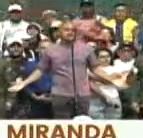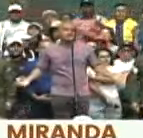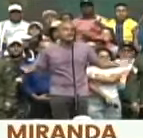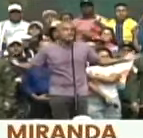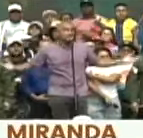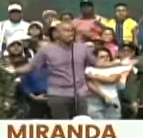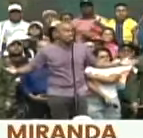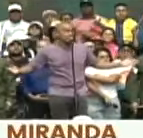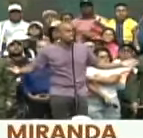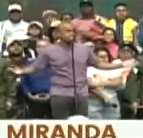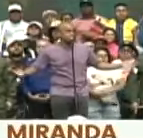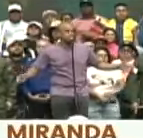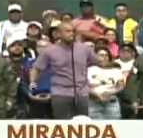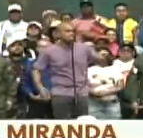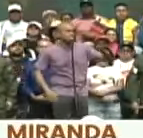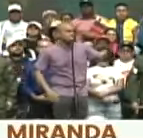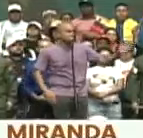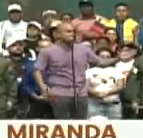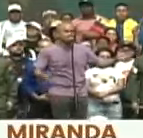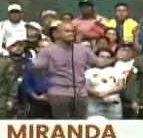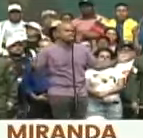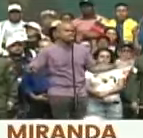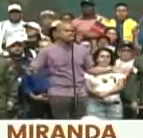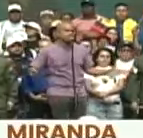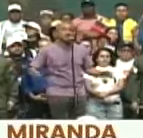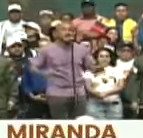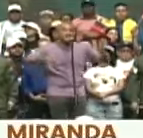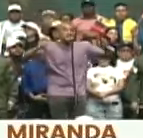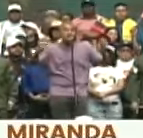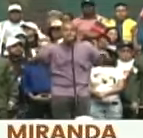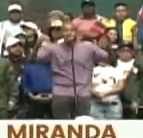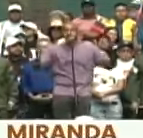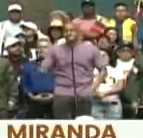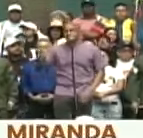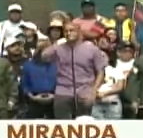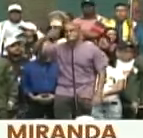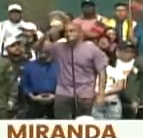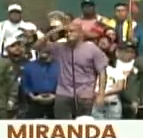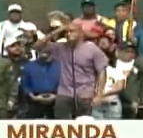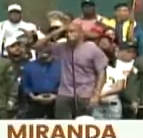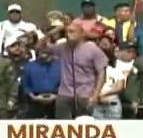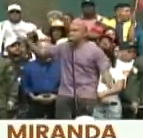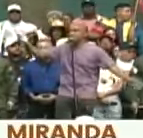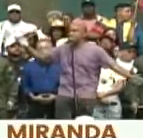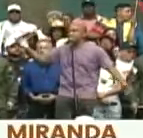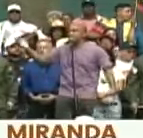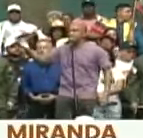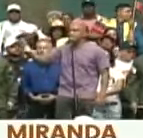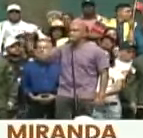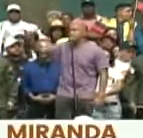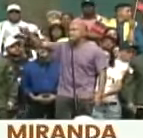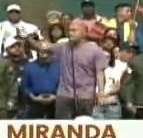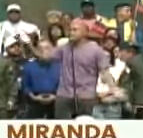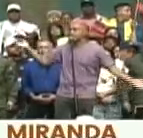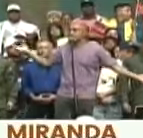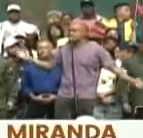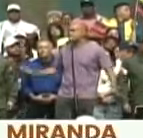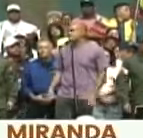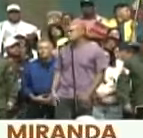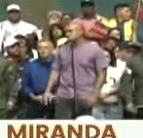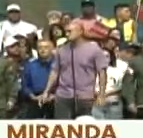de nuestra república, donde se recuperó la fuerza que nuestro